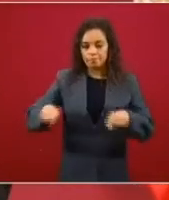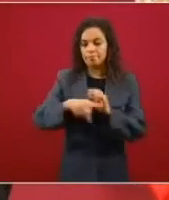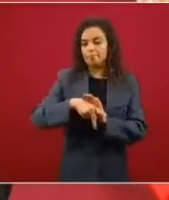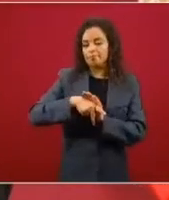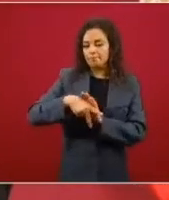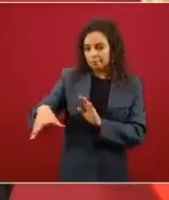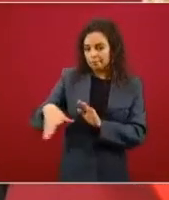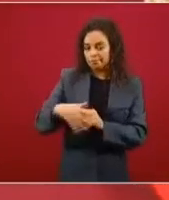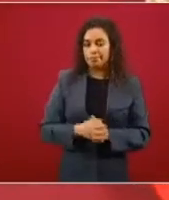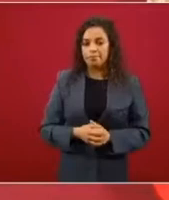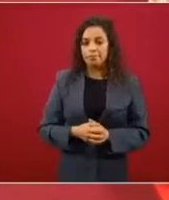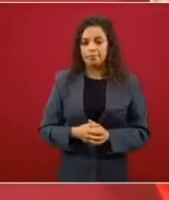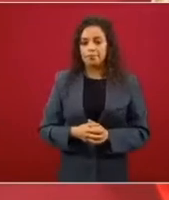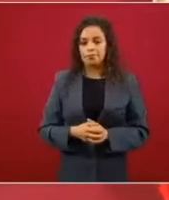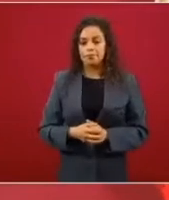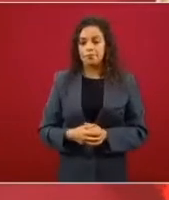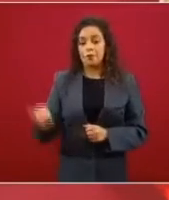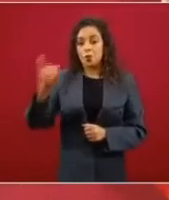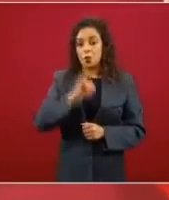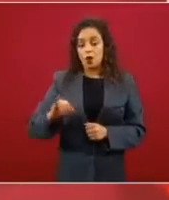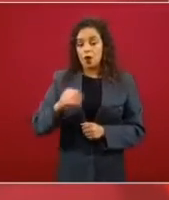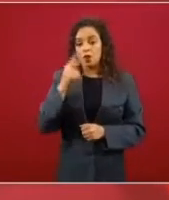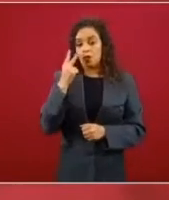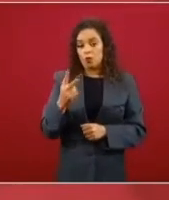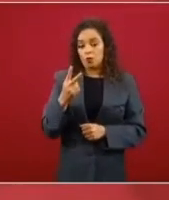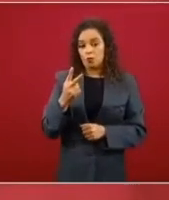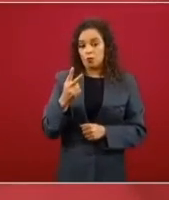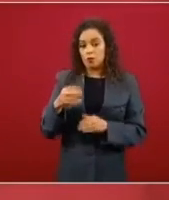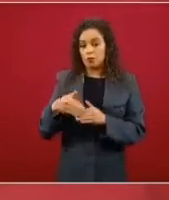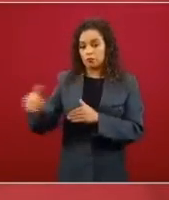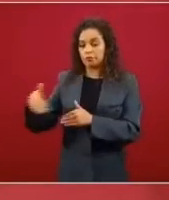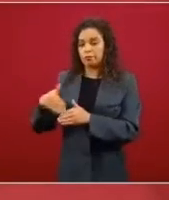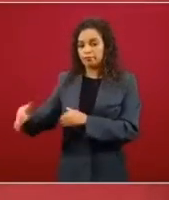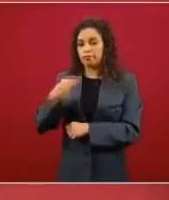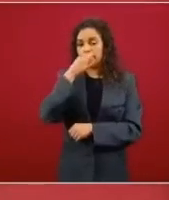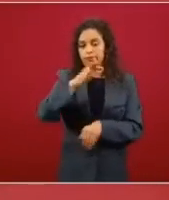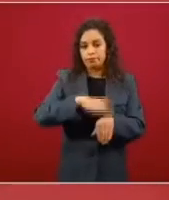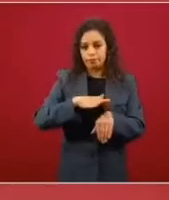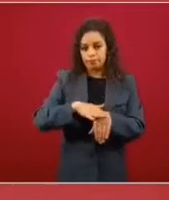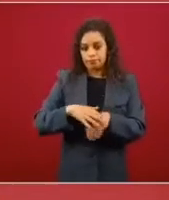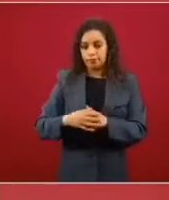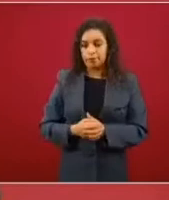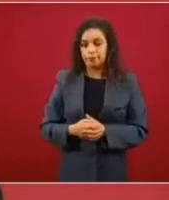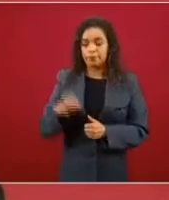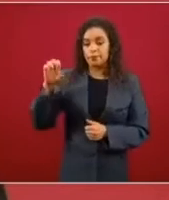y ese día jueves dos banderazos, dos tramos, uno en Escárcega